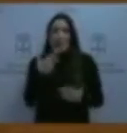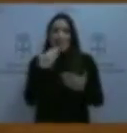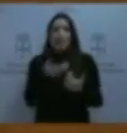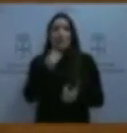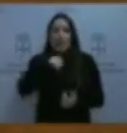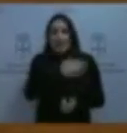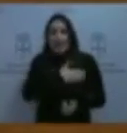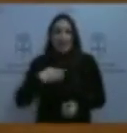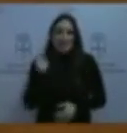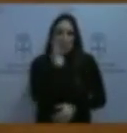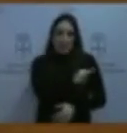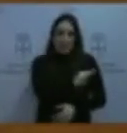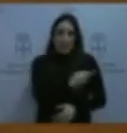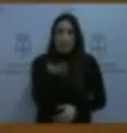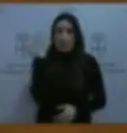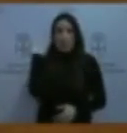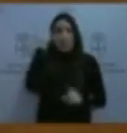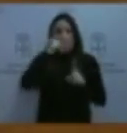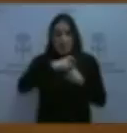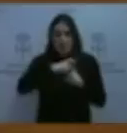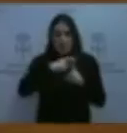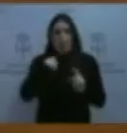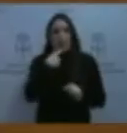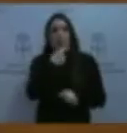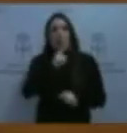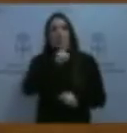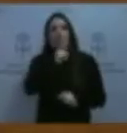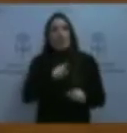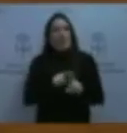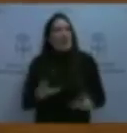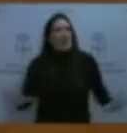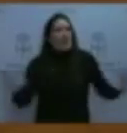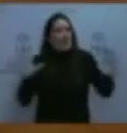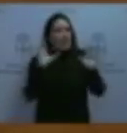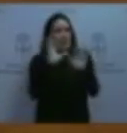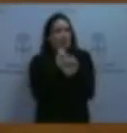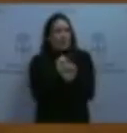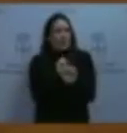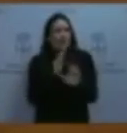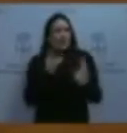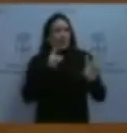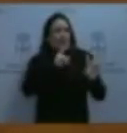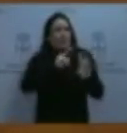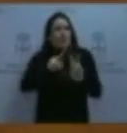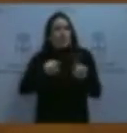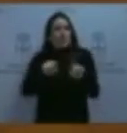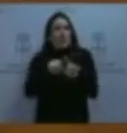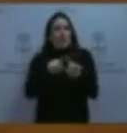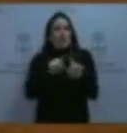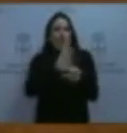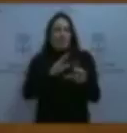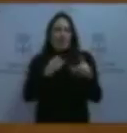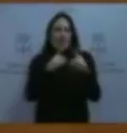le decía en mayo que la Fundación era opaca y que para nosotros representaba lo que nosotros llamamos las Asturias de cartón